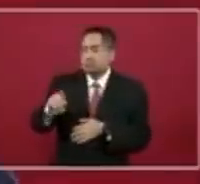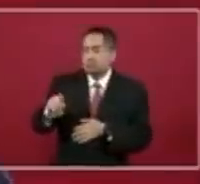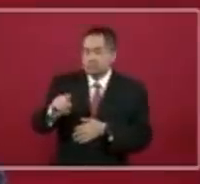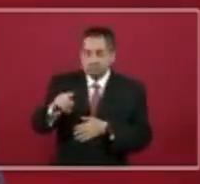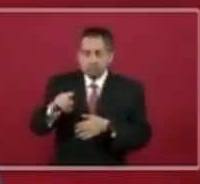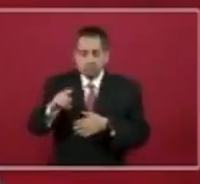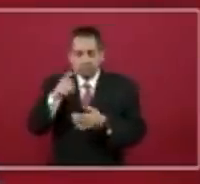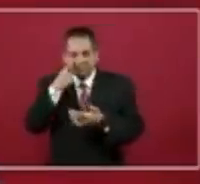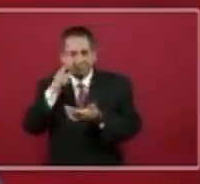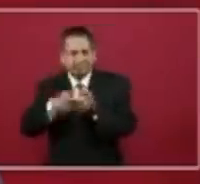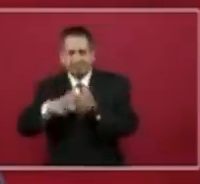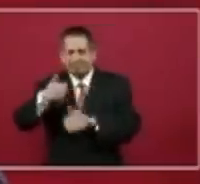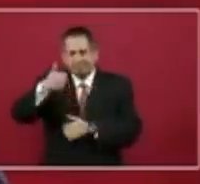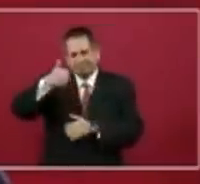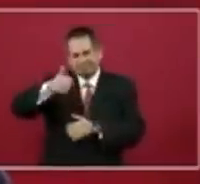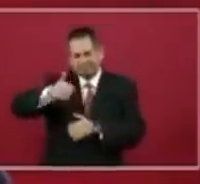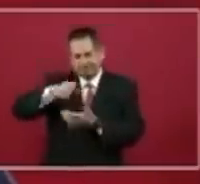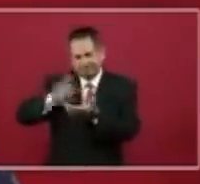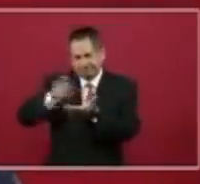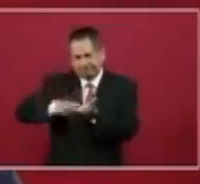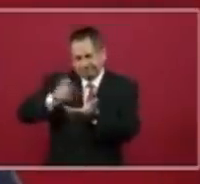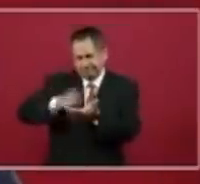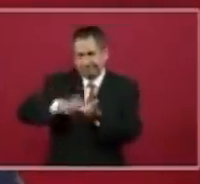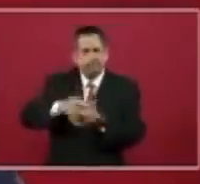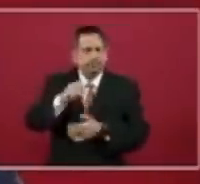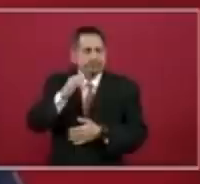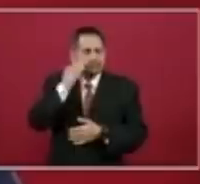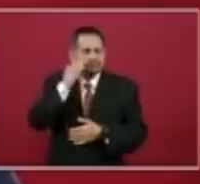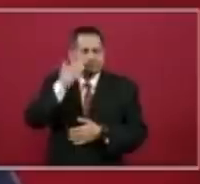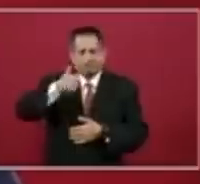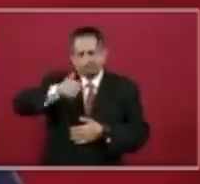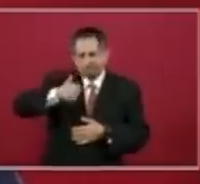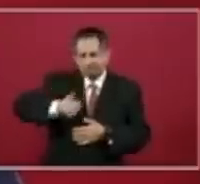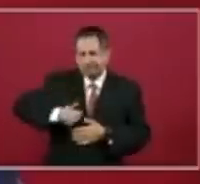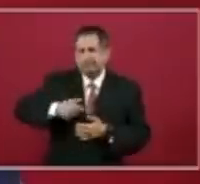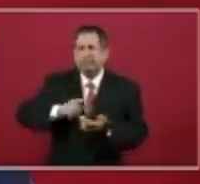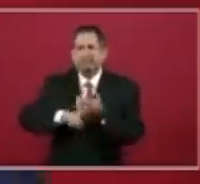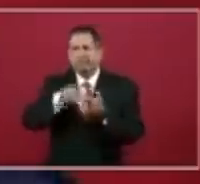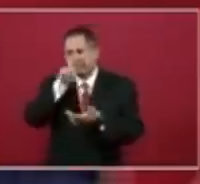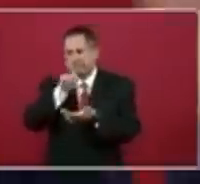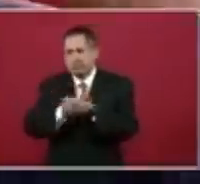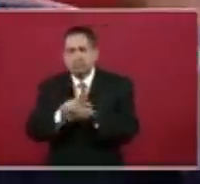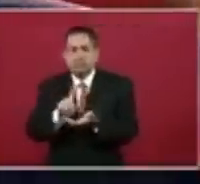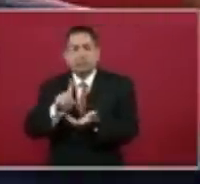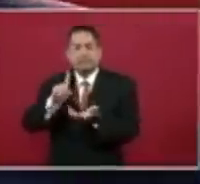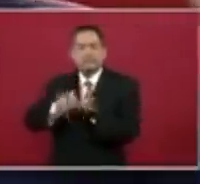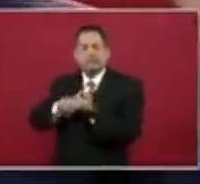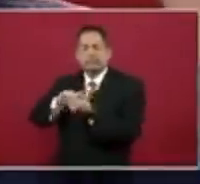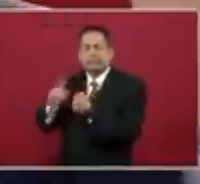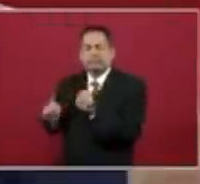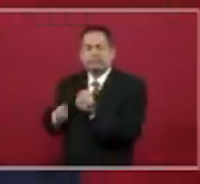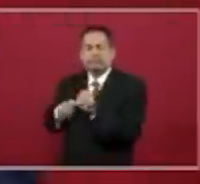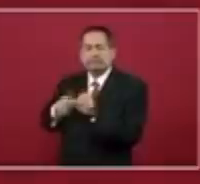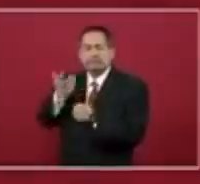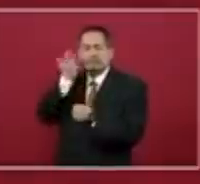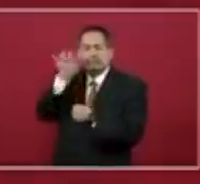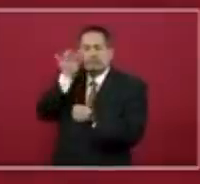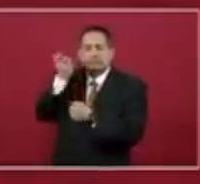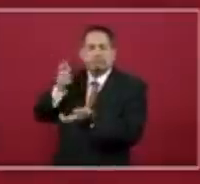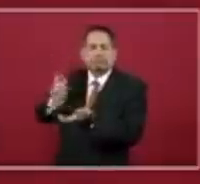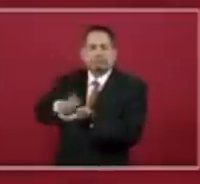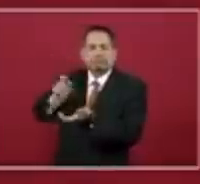vistas en Face, en Twitter, es porque hay detrás